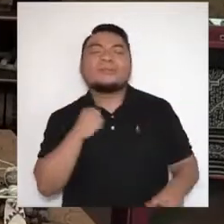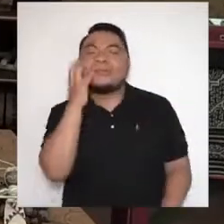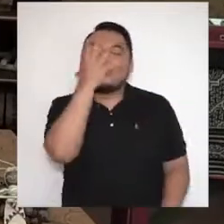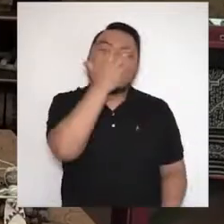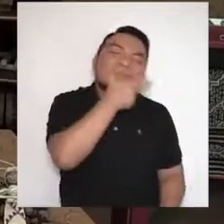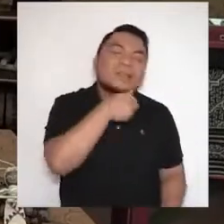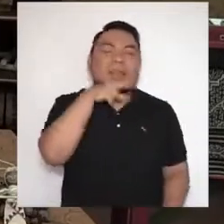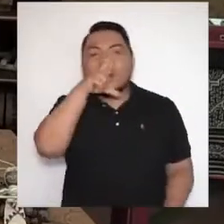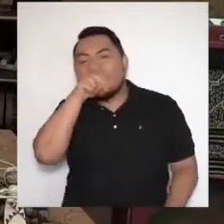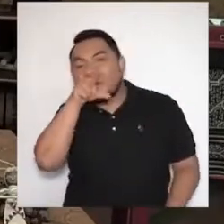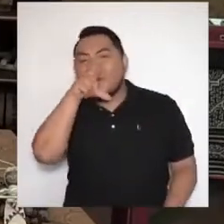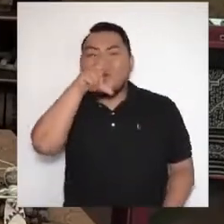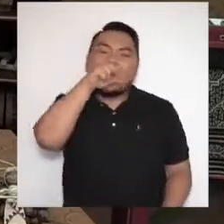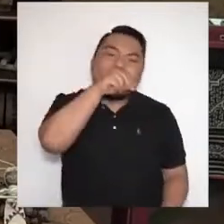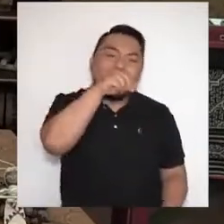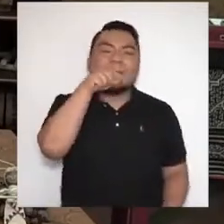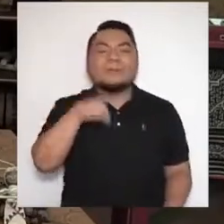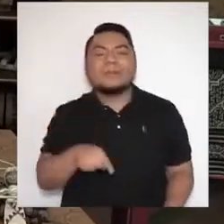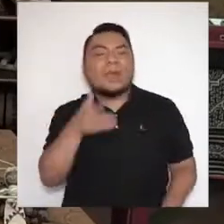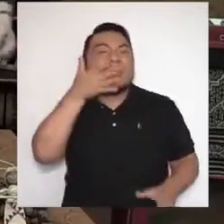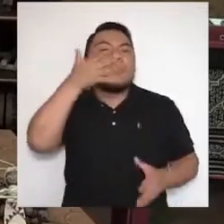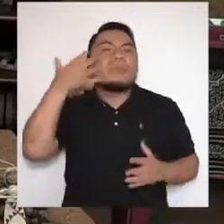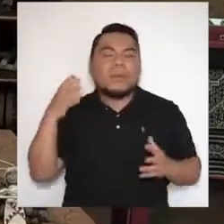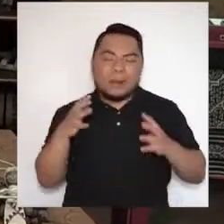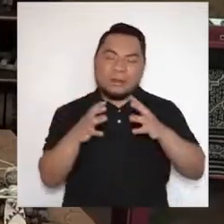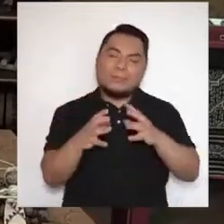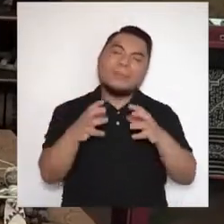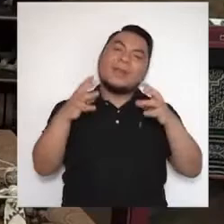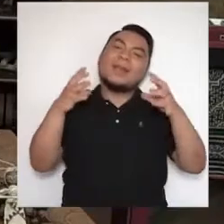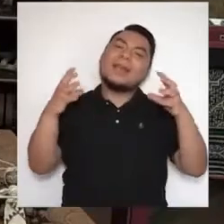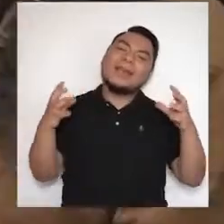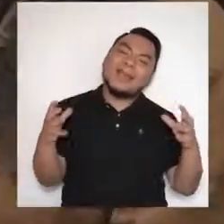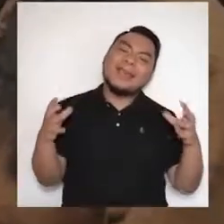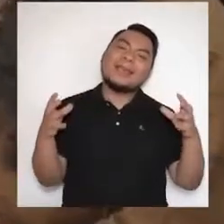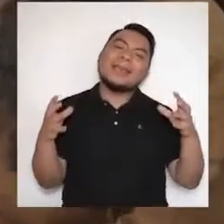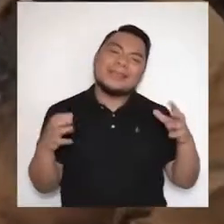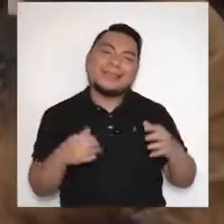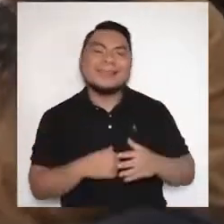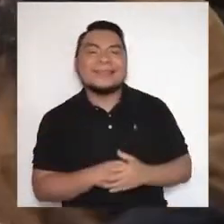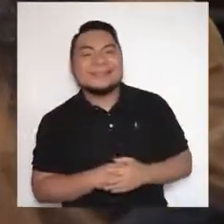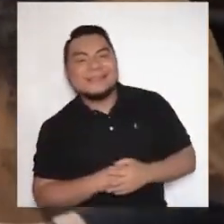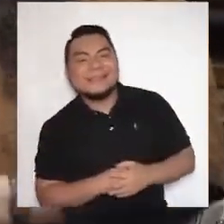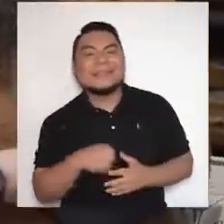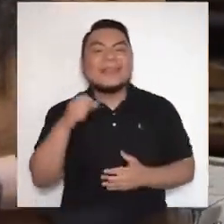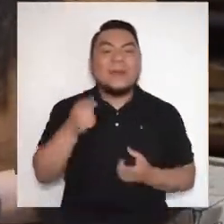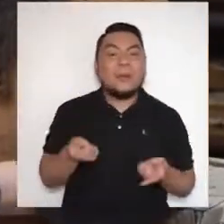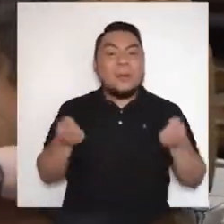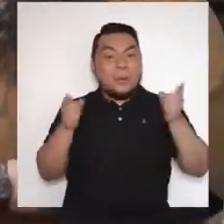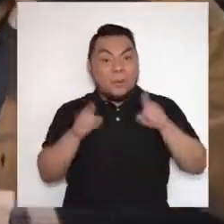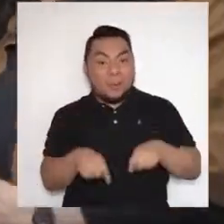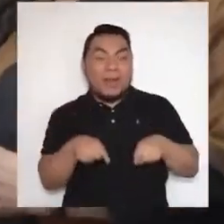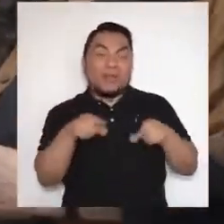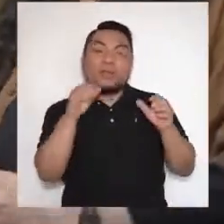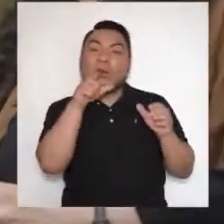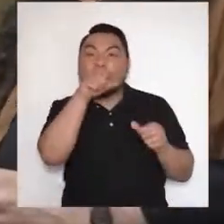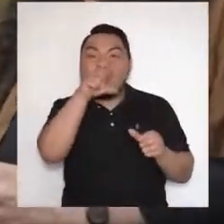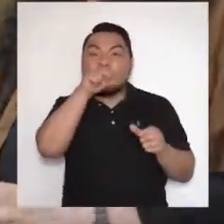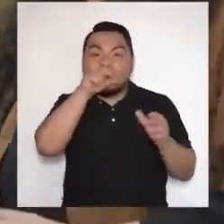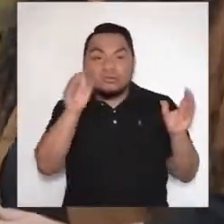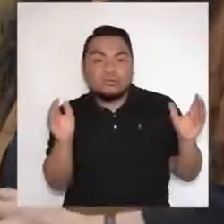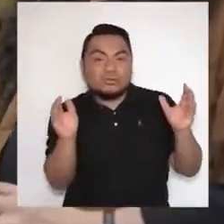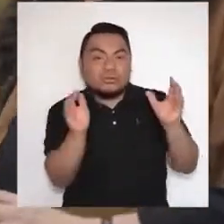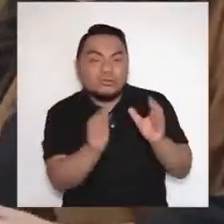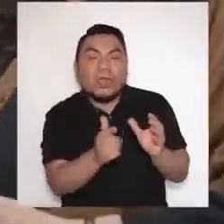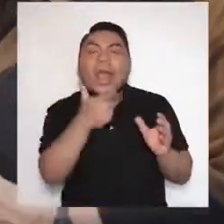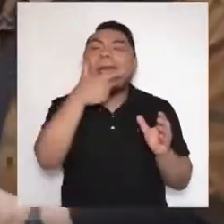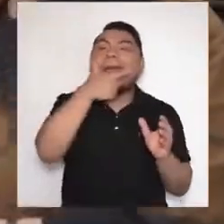lindo patito es blanco y muy grande. Bakutia diki, panchima